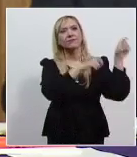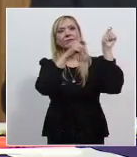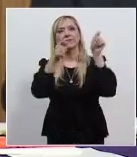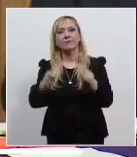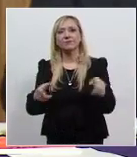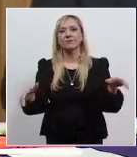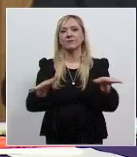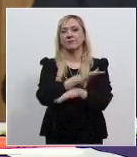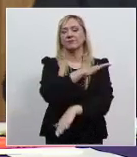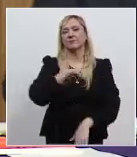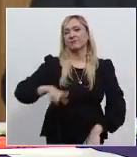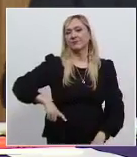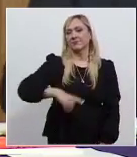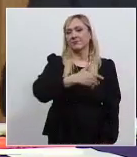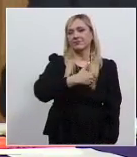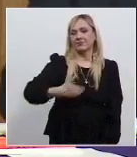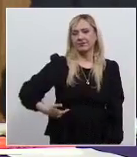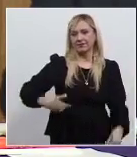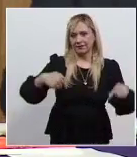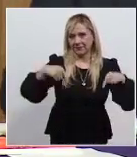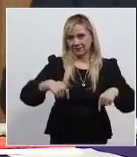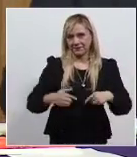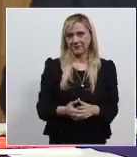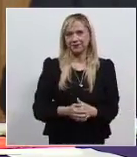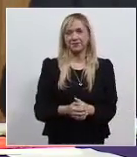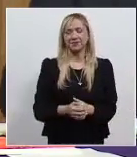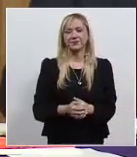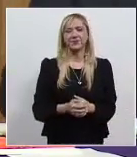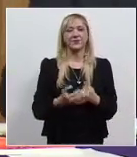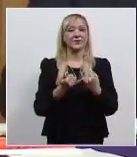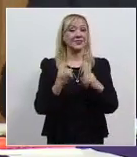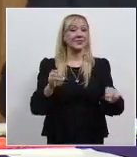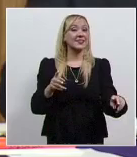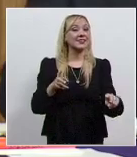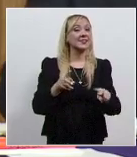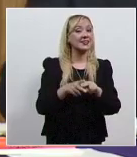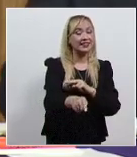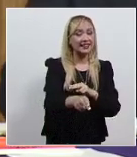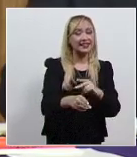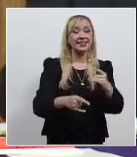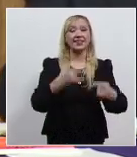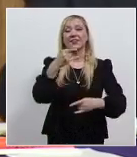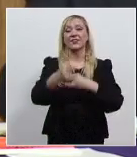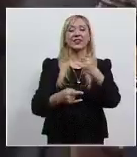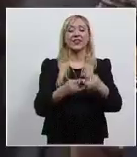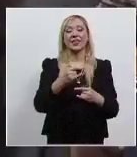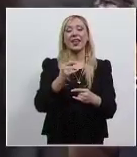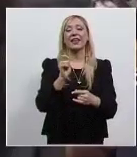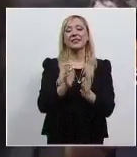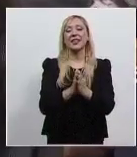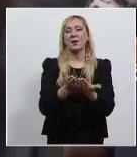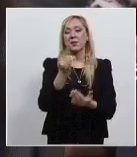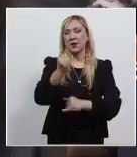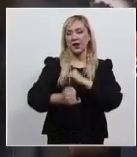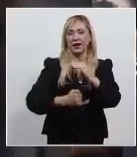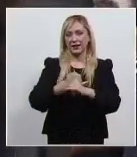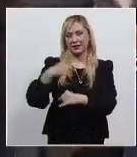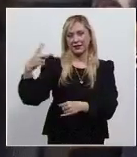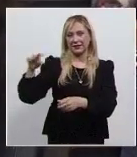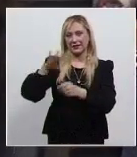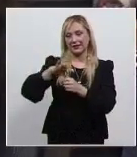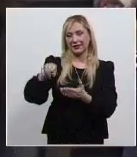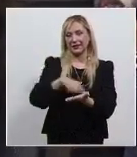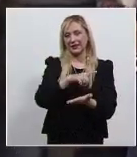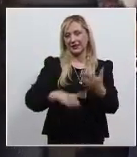de nuestra vida democrática. Al inaugurar la Feria Internacional del Libro del Tribunal Electoral, hizo un llamado a que